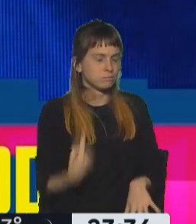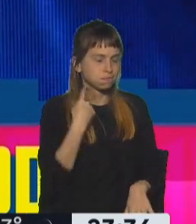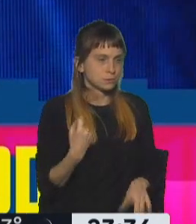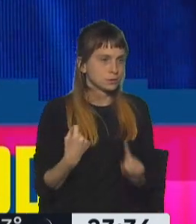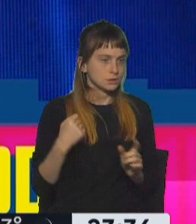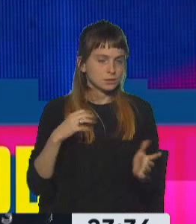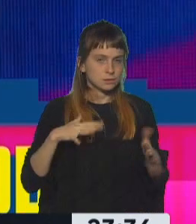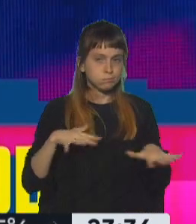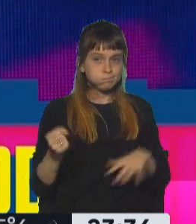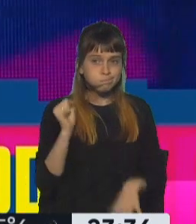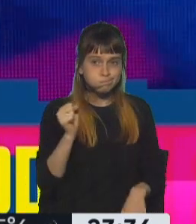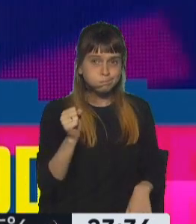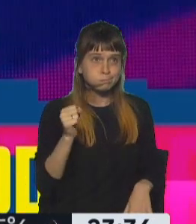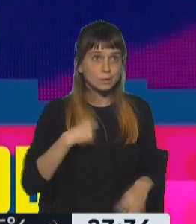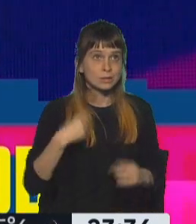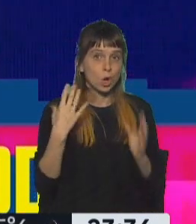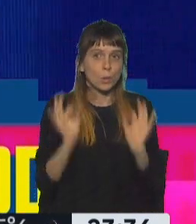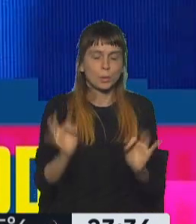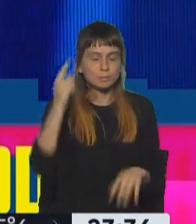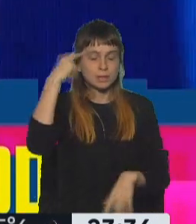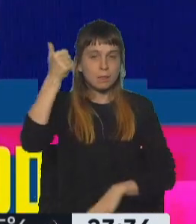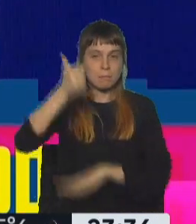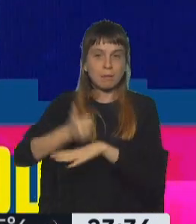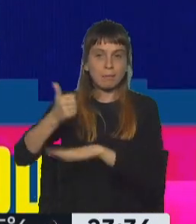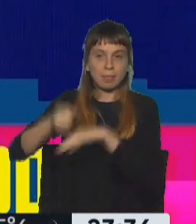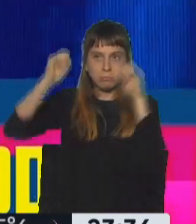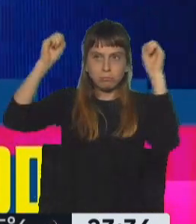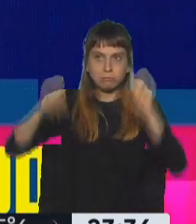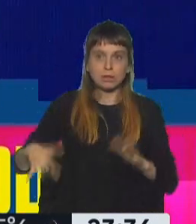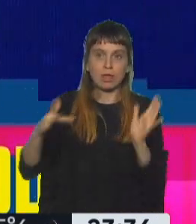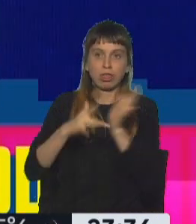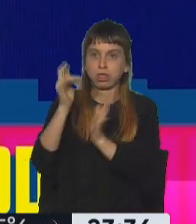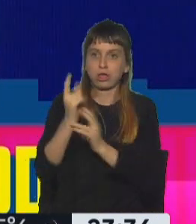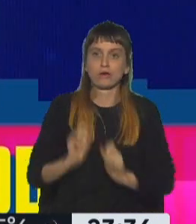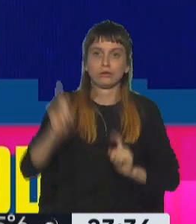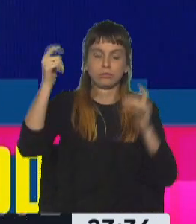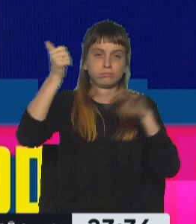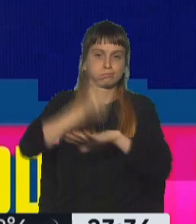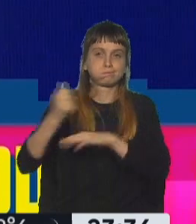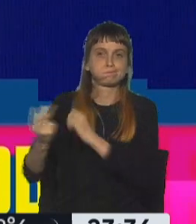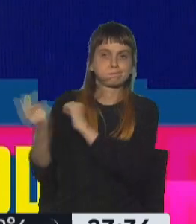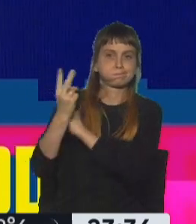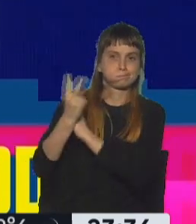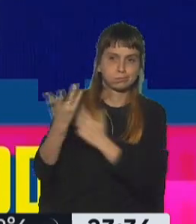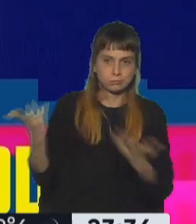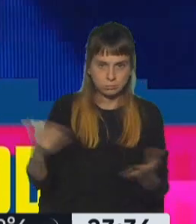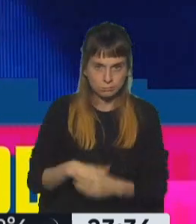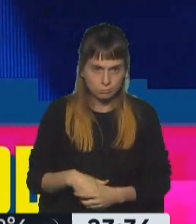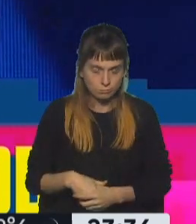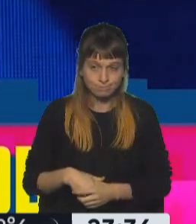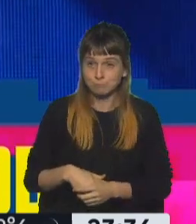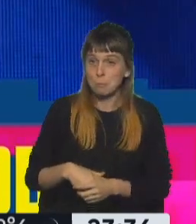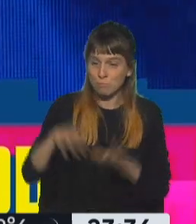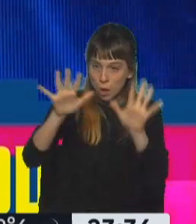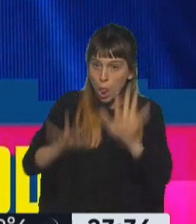que Dios y la Virgen estaban ahí? Debo decir que ellos evitaron el tiro. Y los militantes